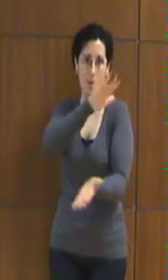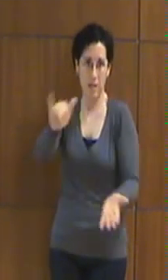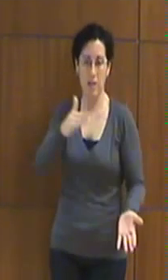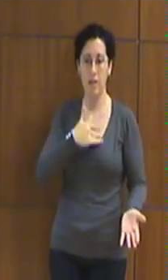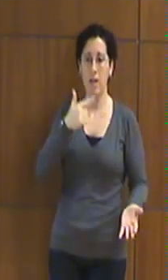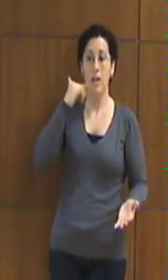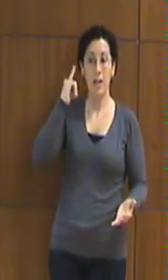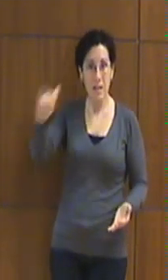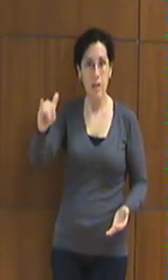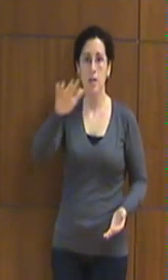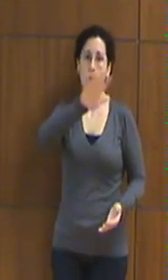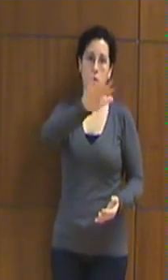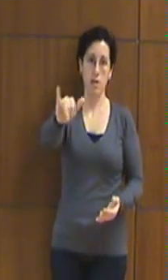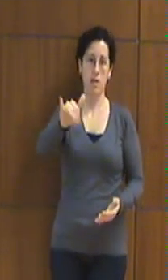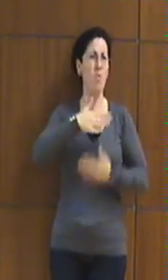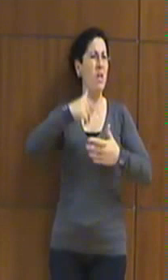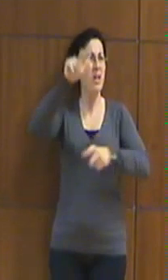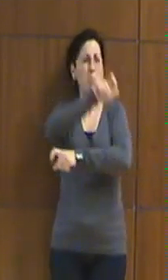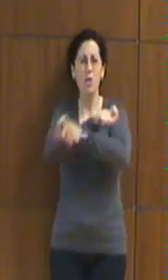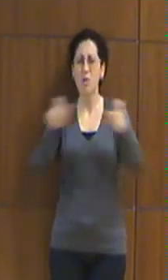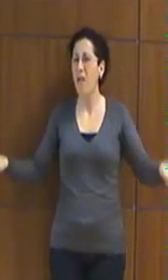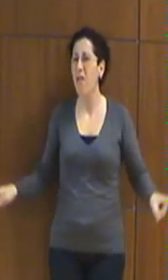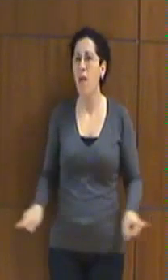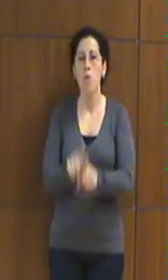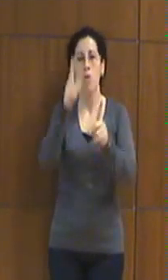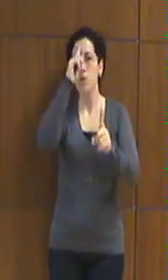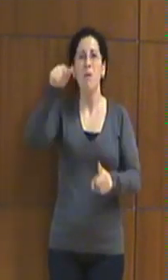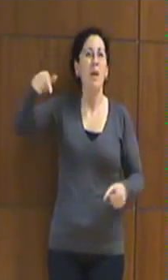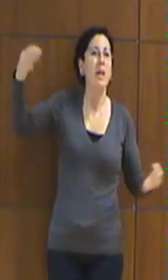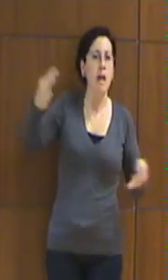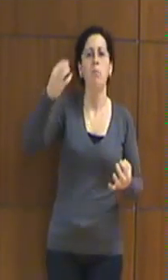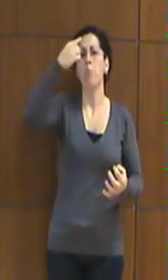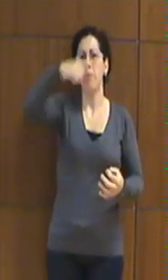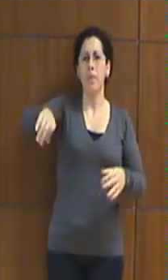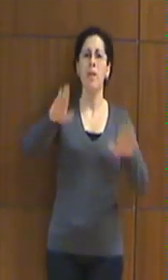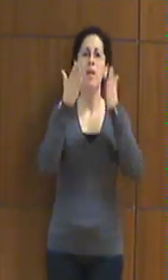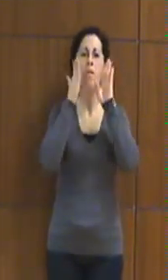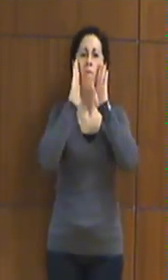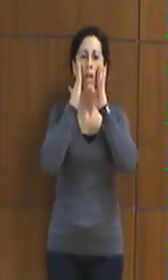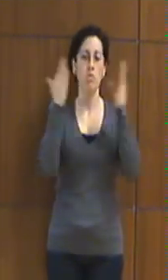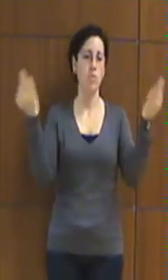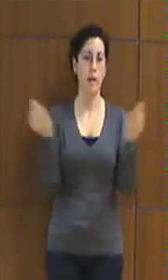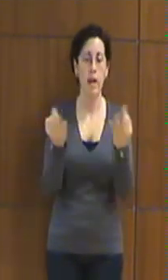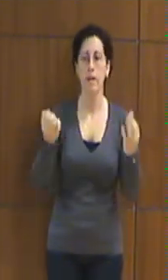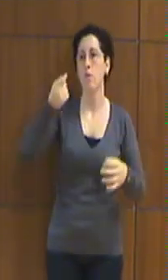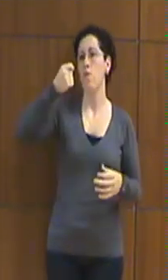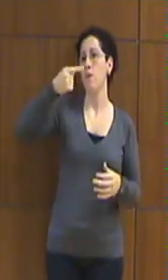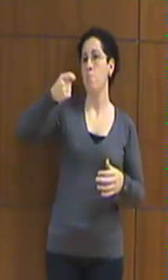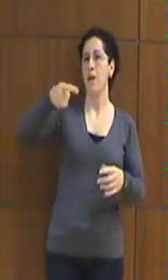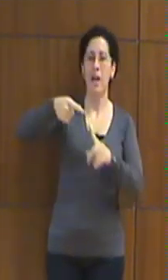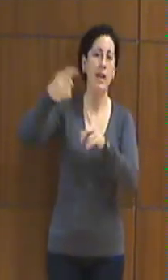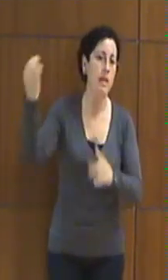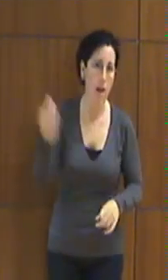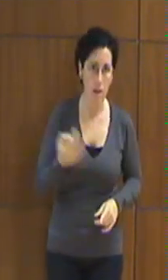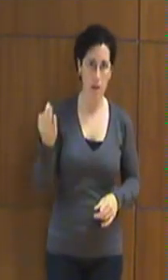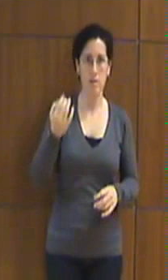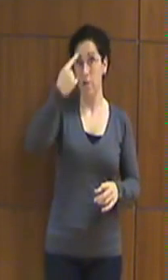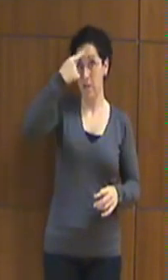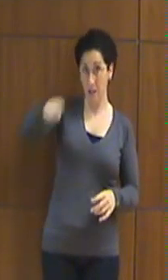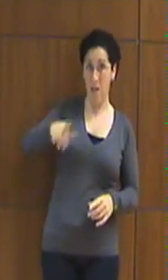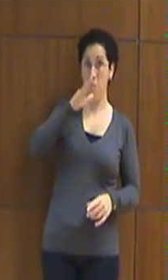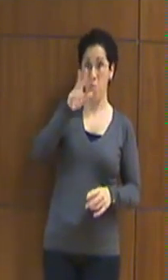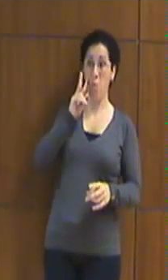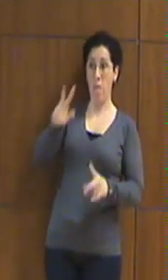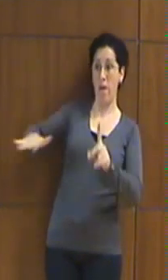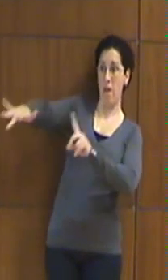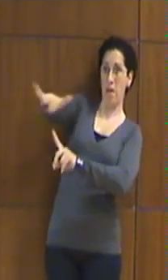existe, cualquier persona en este país, aunque no sepa de qué va, sabe que existe Facebook o sabe que existe el correo electrónico, porque lo está viviendo en su